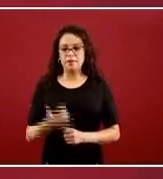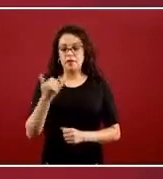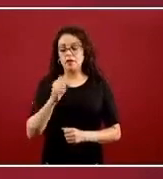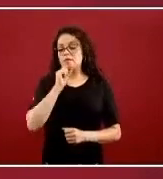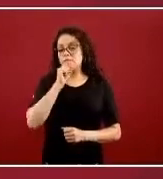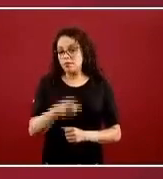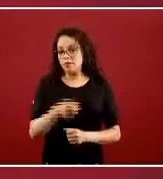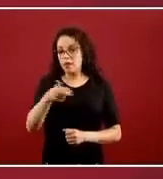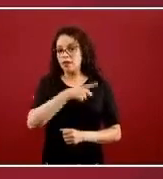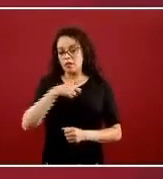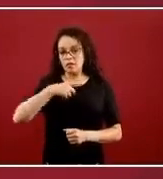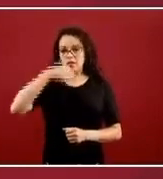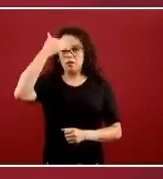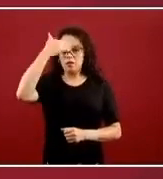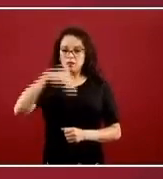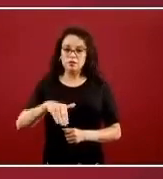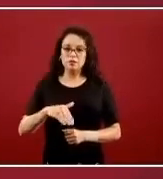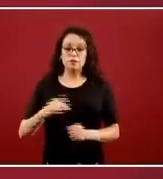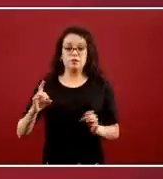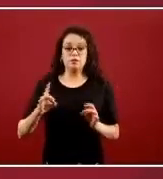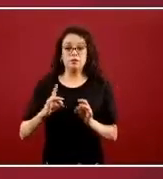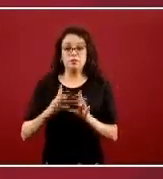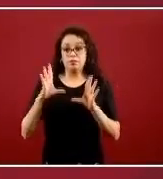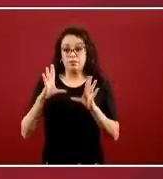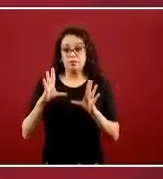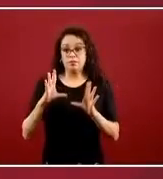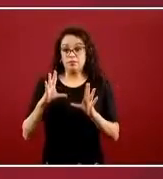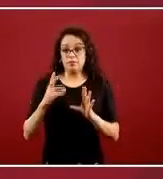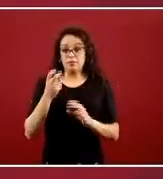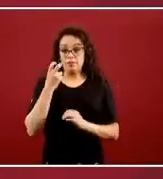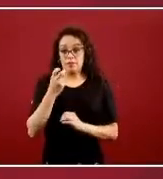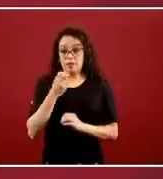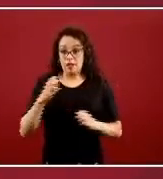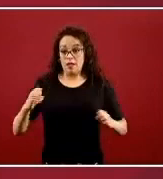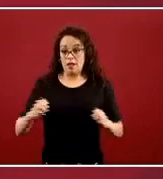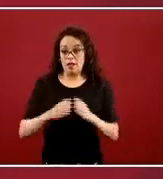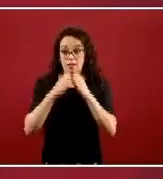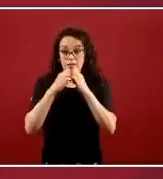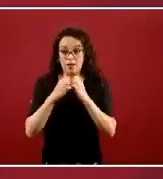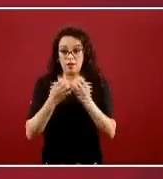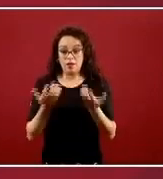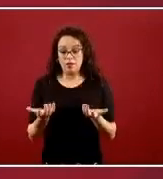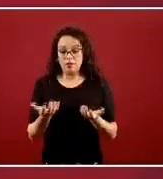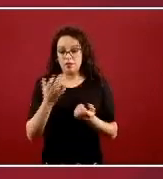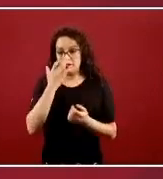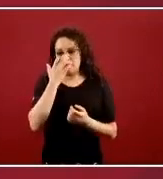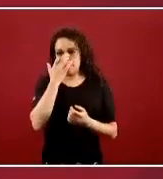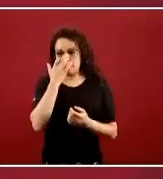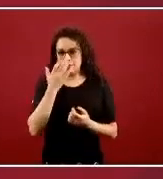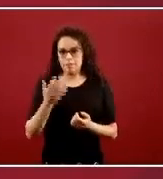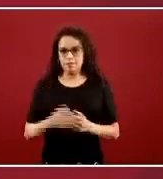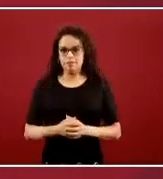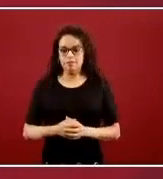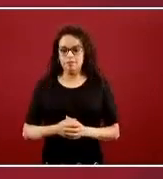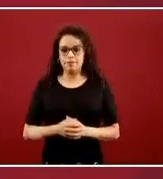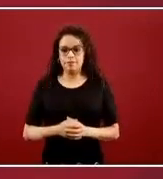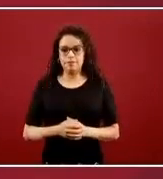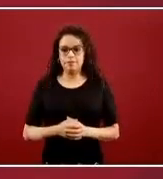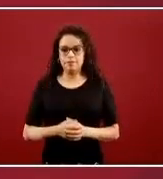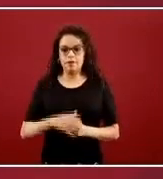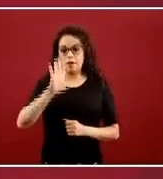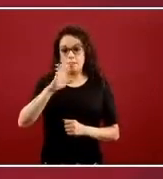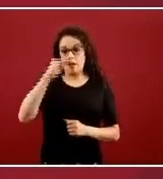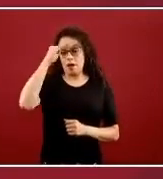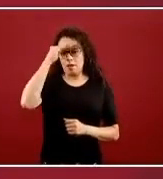estado de excepción o un estado de emergencia. No tenemos intención alguna de que eso ocurra, ni tampoco lo